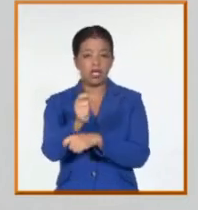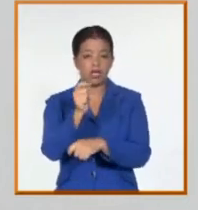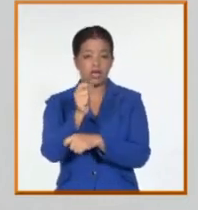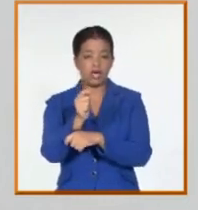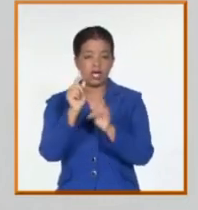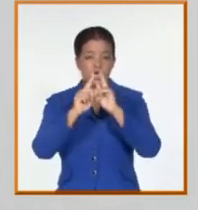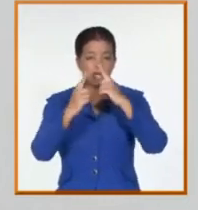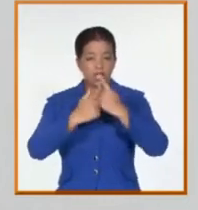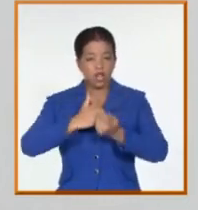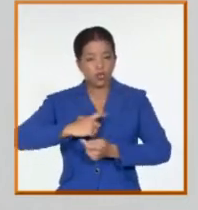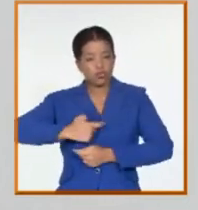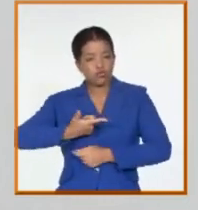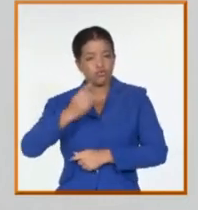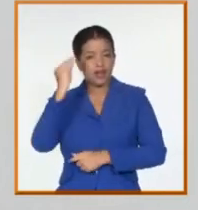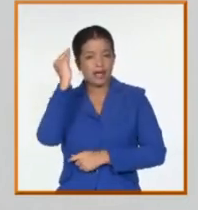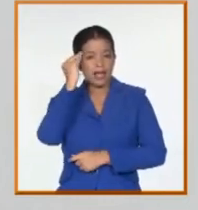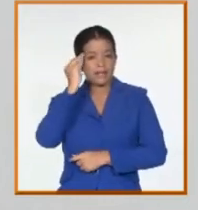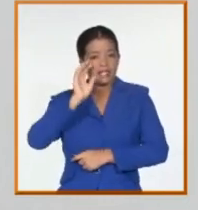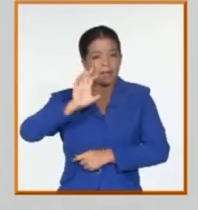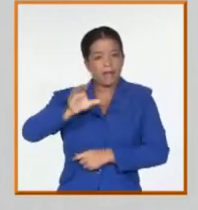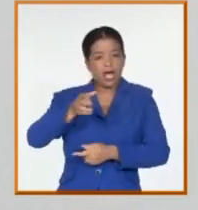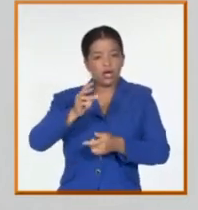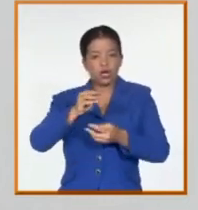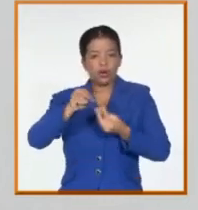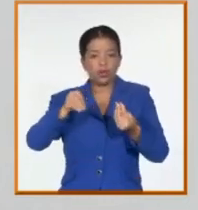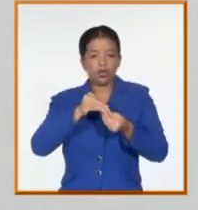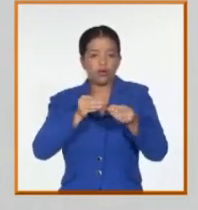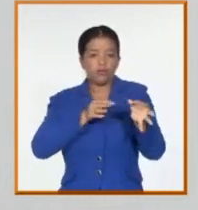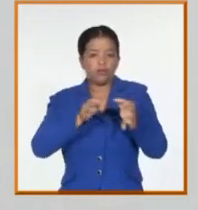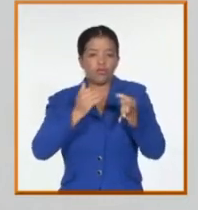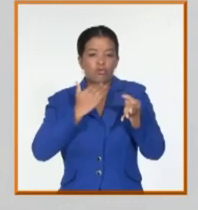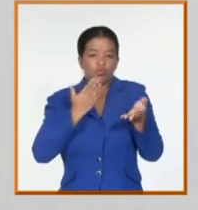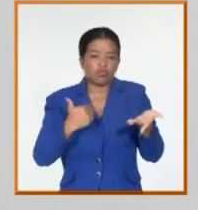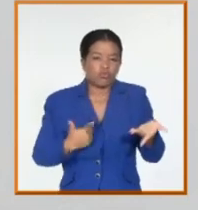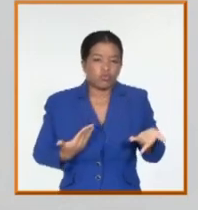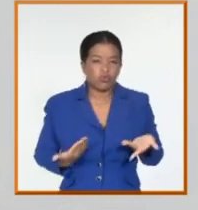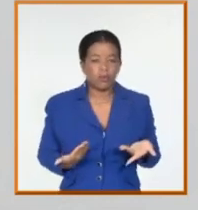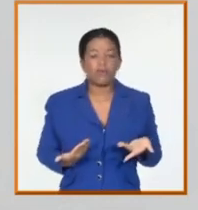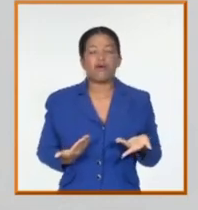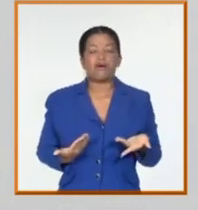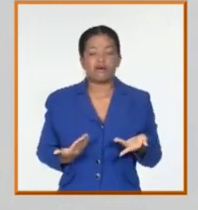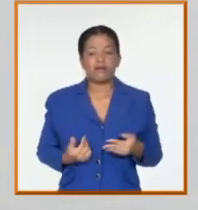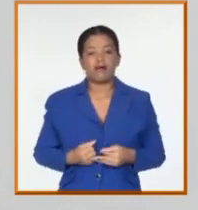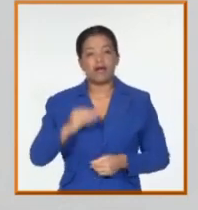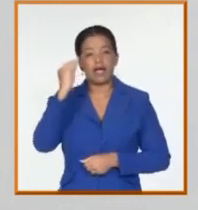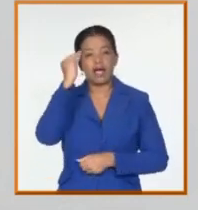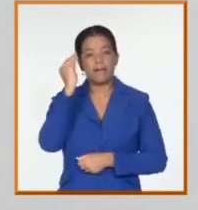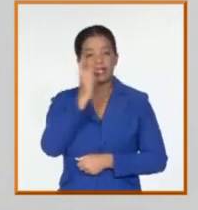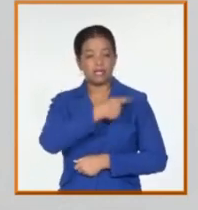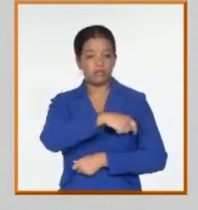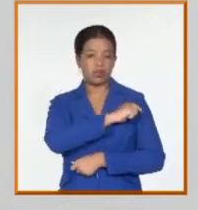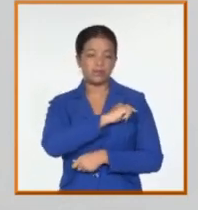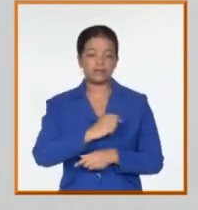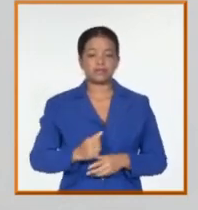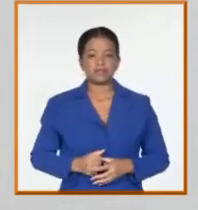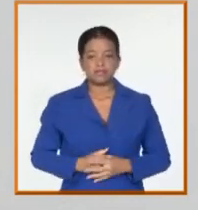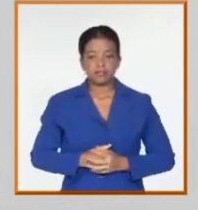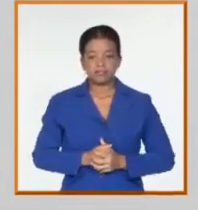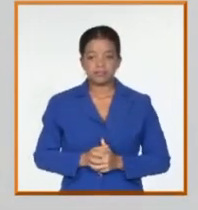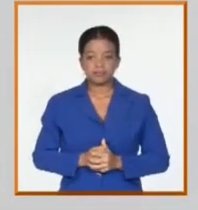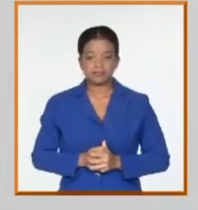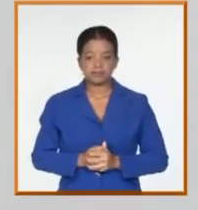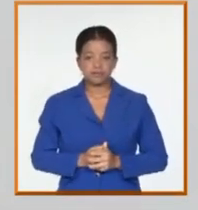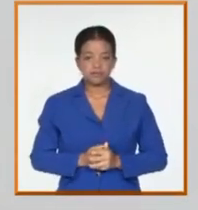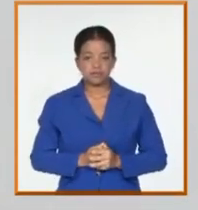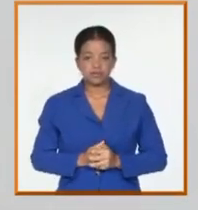una cultura financiera y por supuesto Elevar el uso de las diferentes canales de pago esto que hay hay en este ámbito